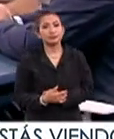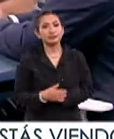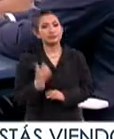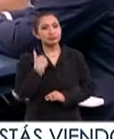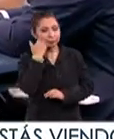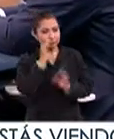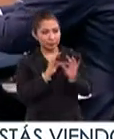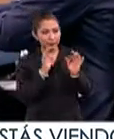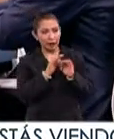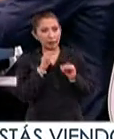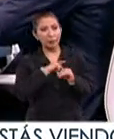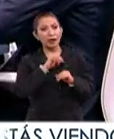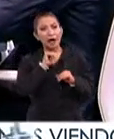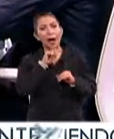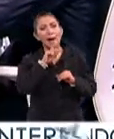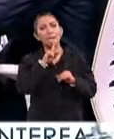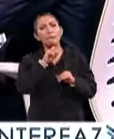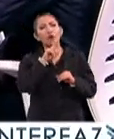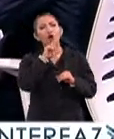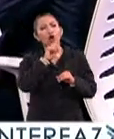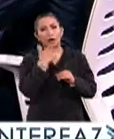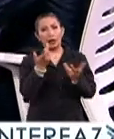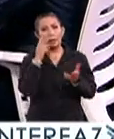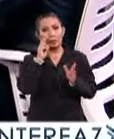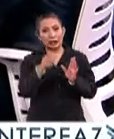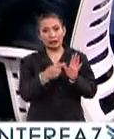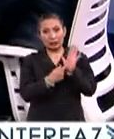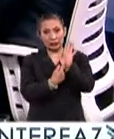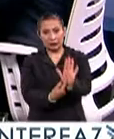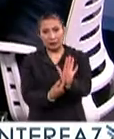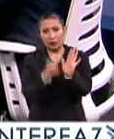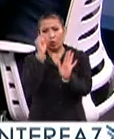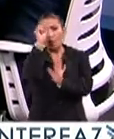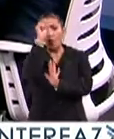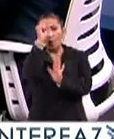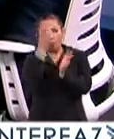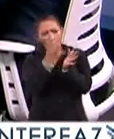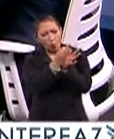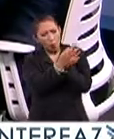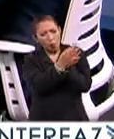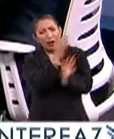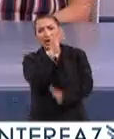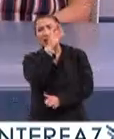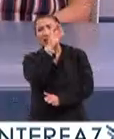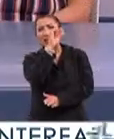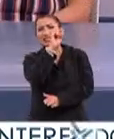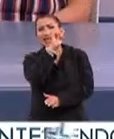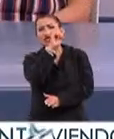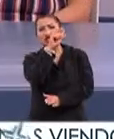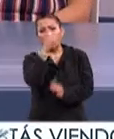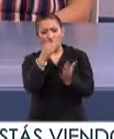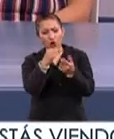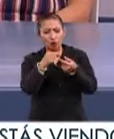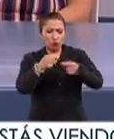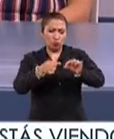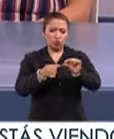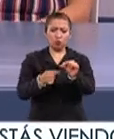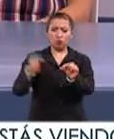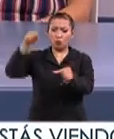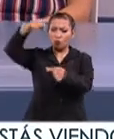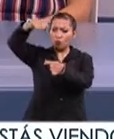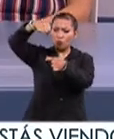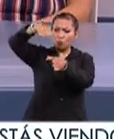quiero platicarles acerca de Apolo, no sé si pueda mostrarlo. Es un pequeño sensor en el cual tú depositas una gota de